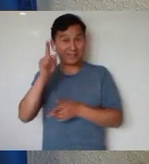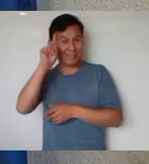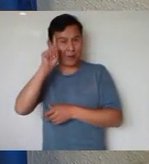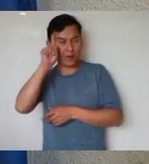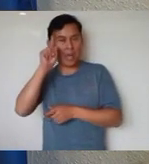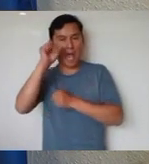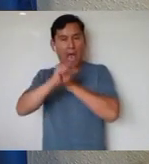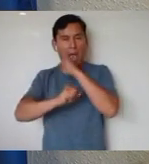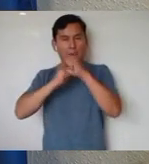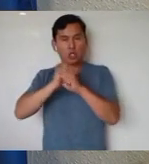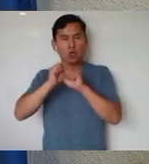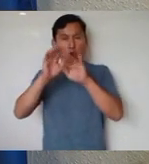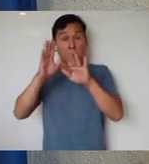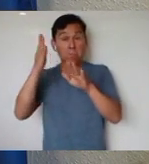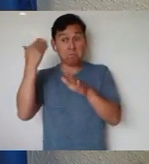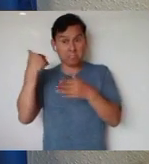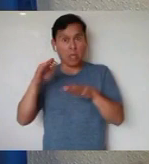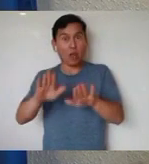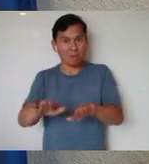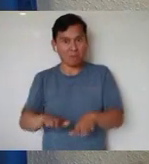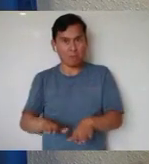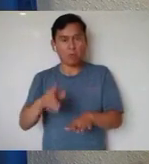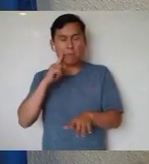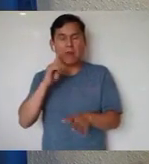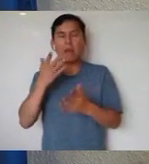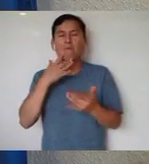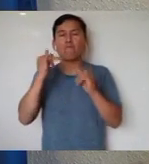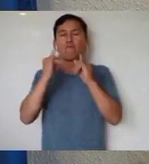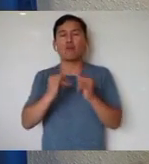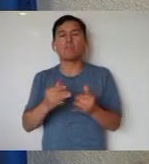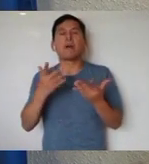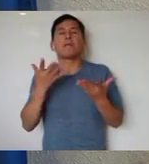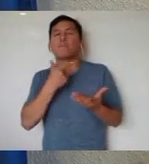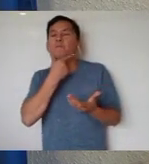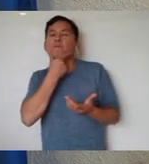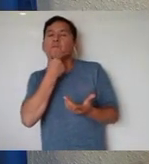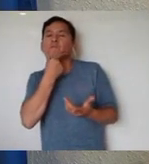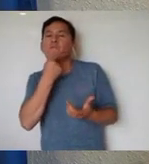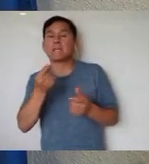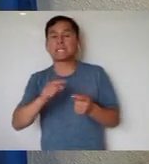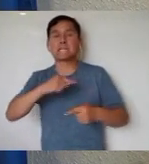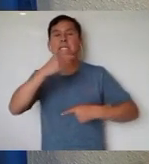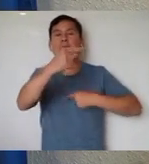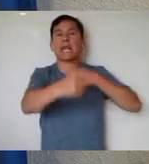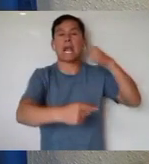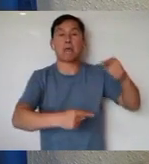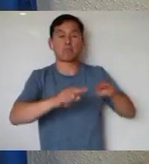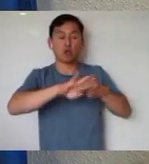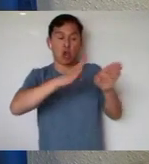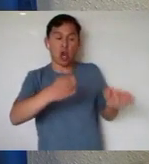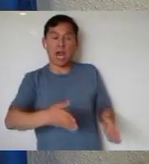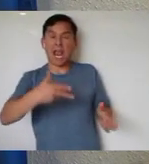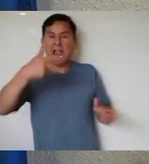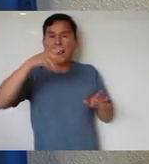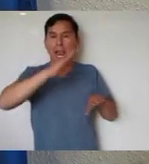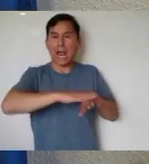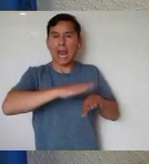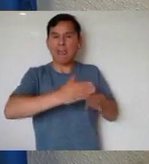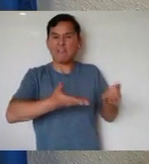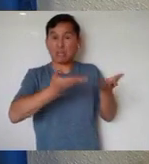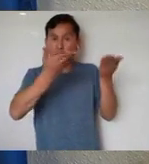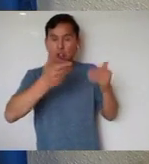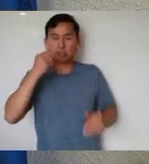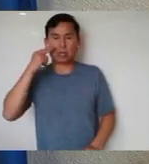circunstancias el año pasado, como una de las medidas para facilitar a los vecinos que han hecho su recambio o que su sistema de calefacción es la